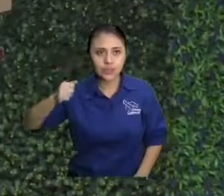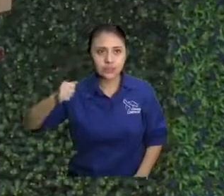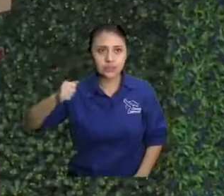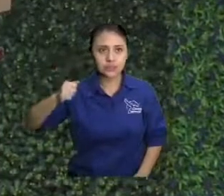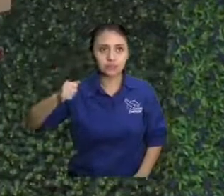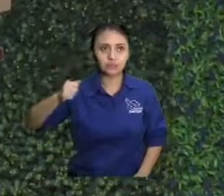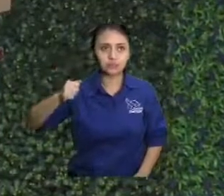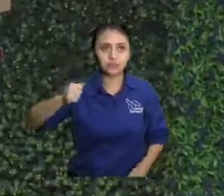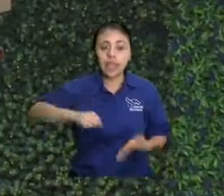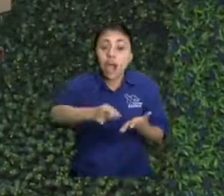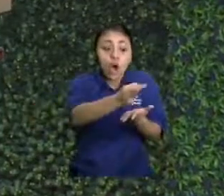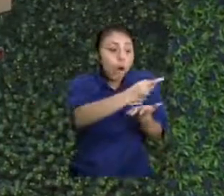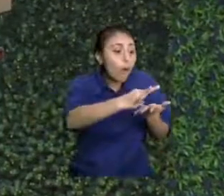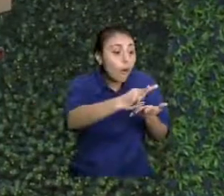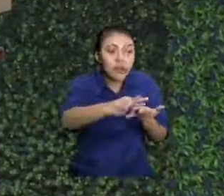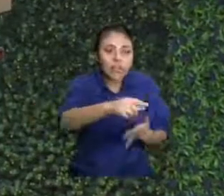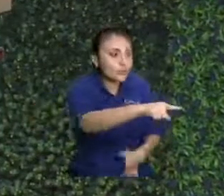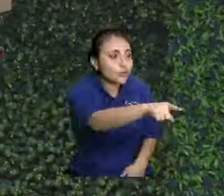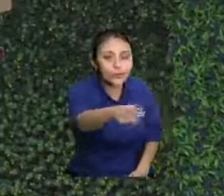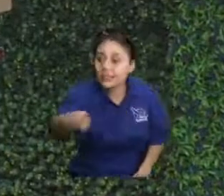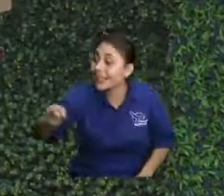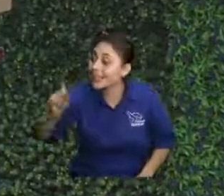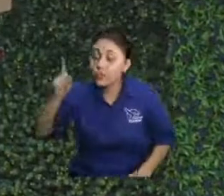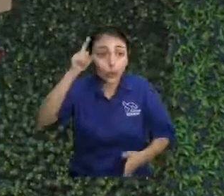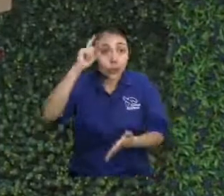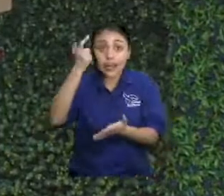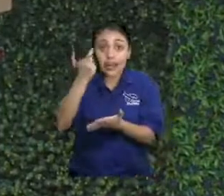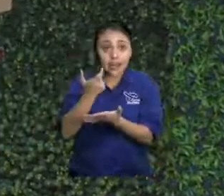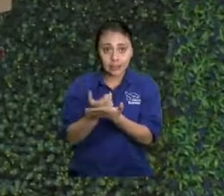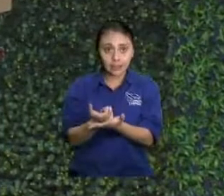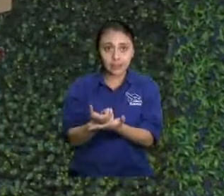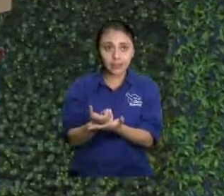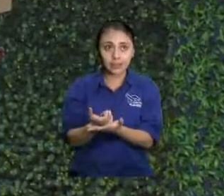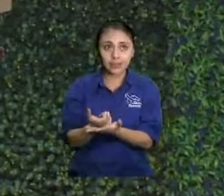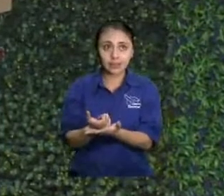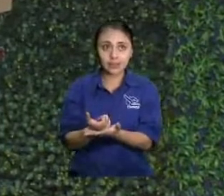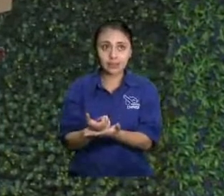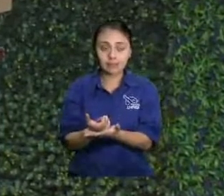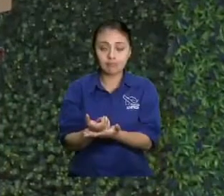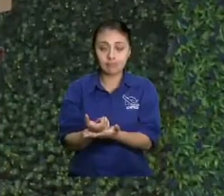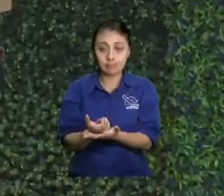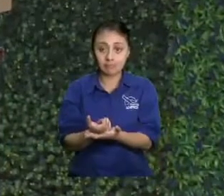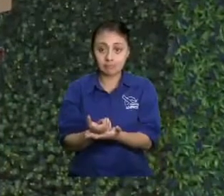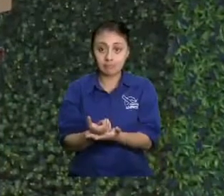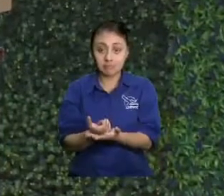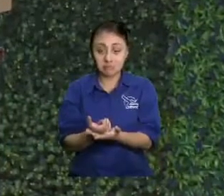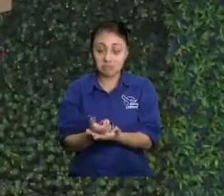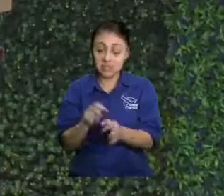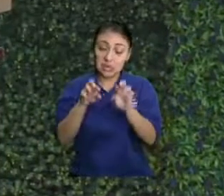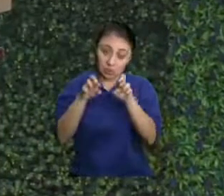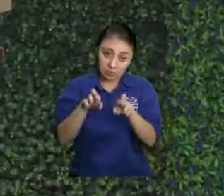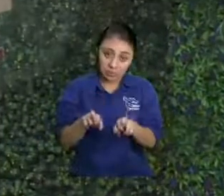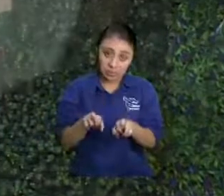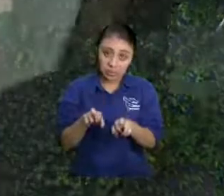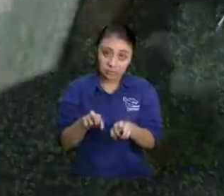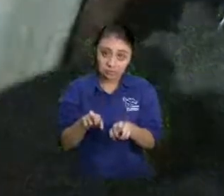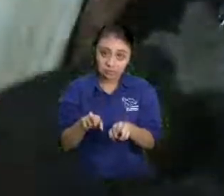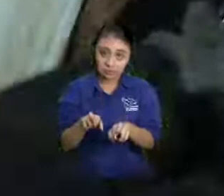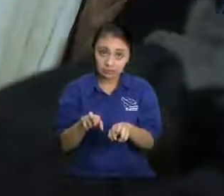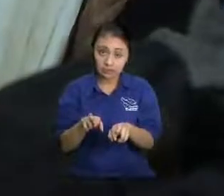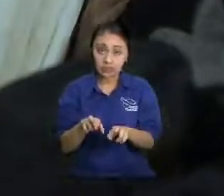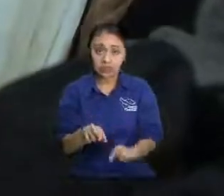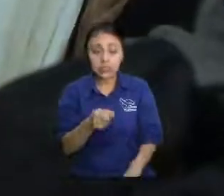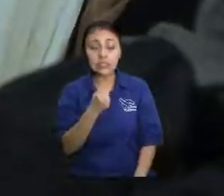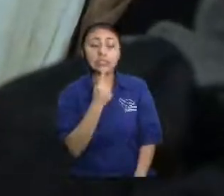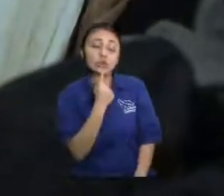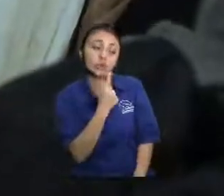Obra que no creeréis si alguno os la contare. Entonces, lo primero que